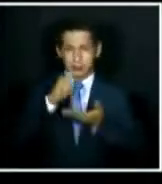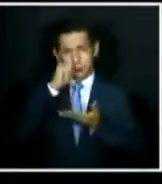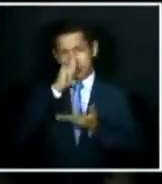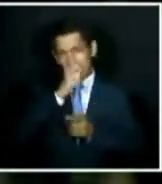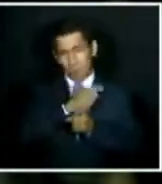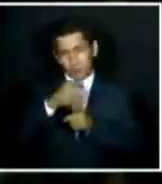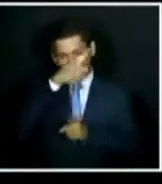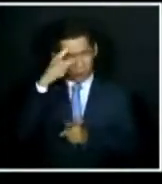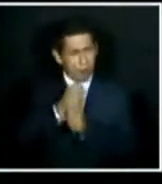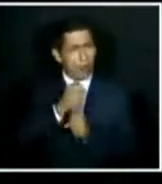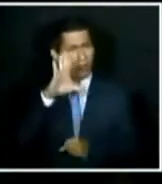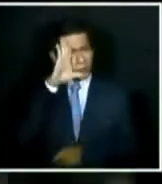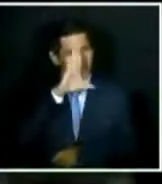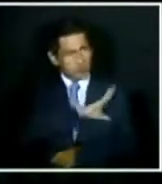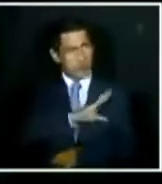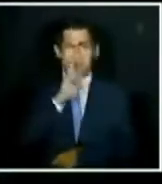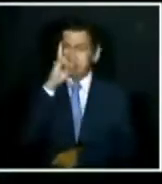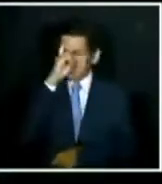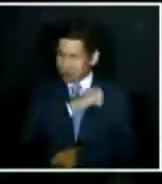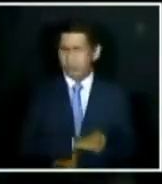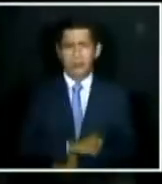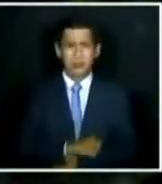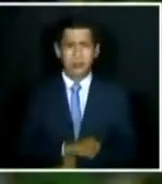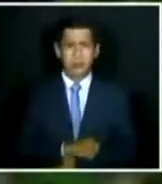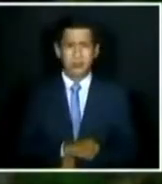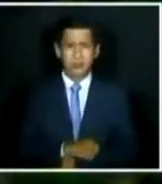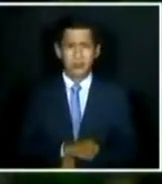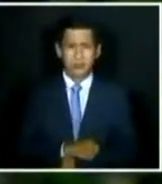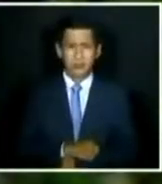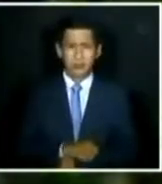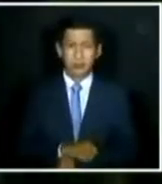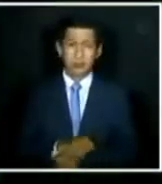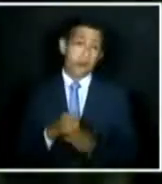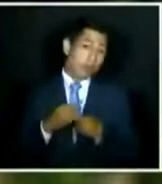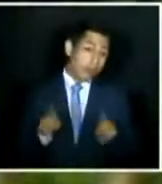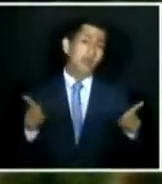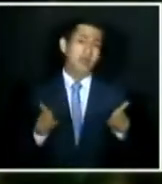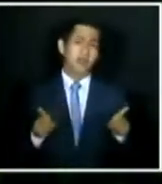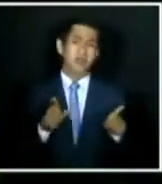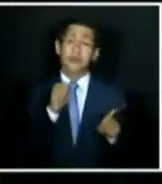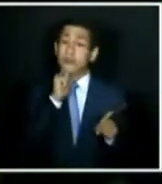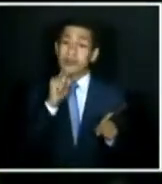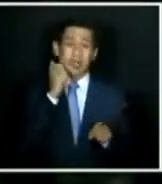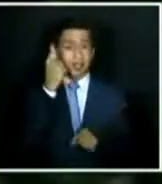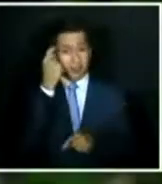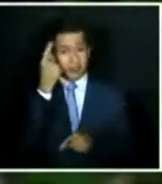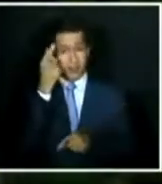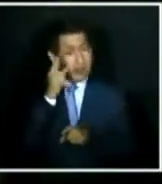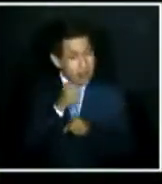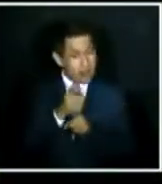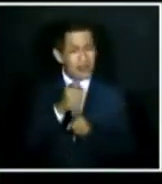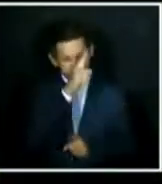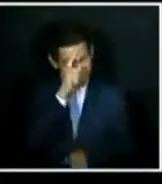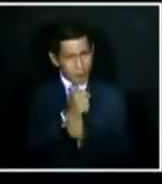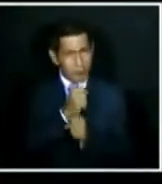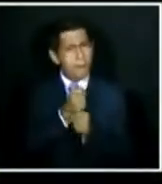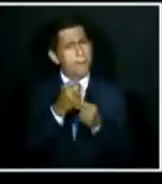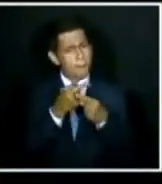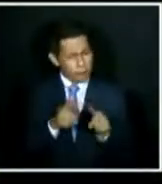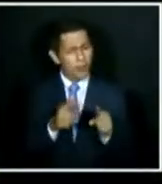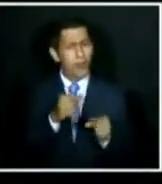policía es duro, de alto riesgo y a veces incomprendido, pero los resultados positivos están